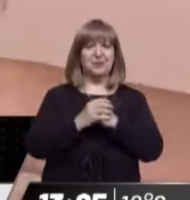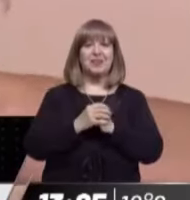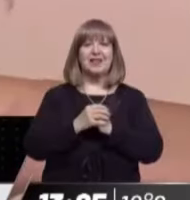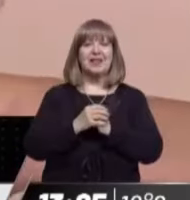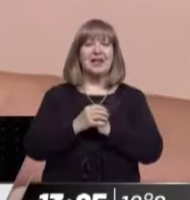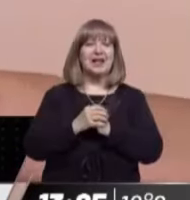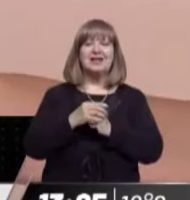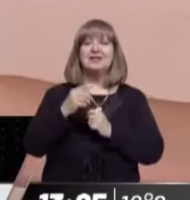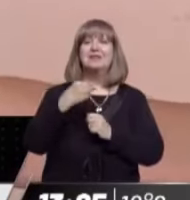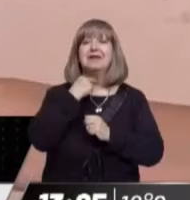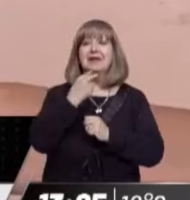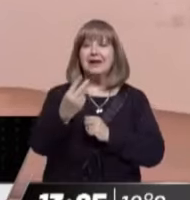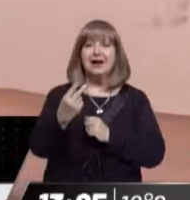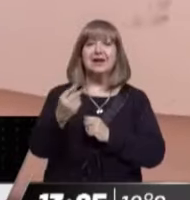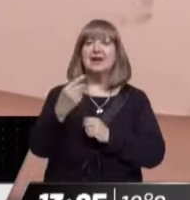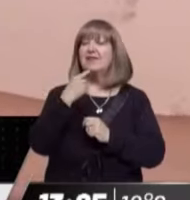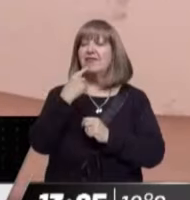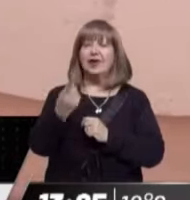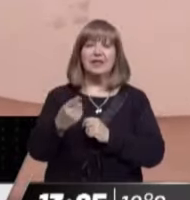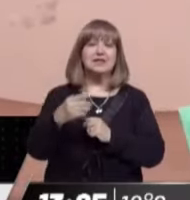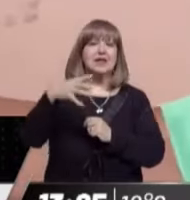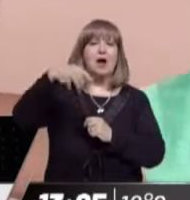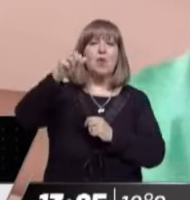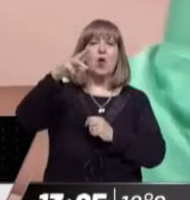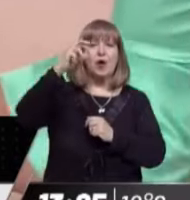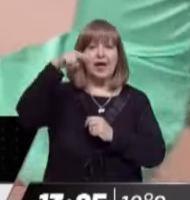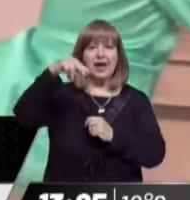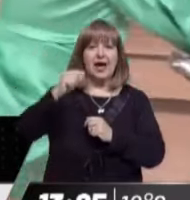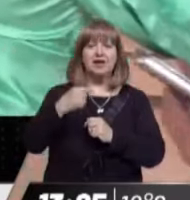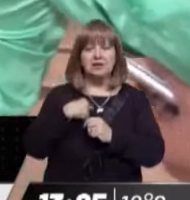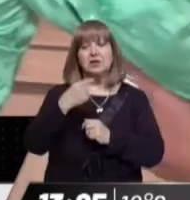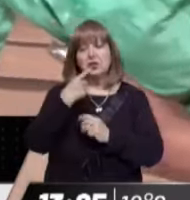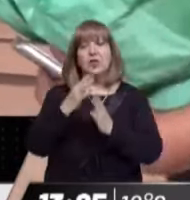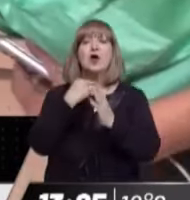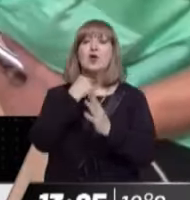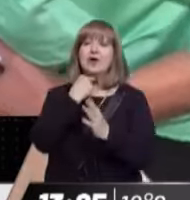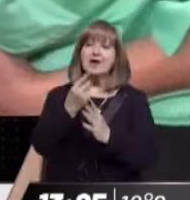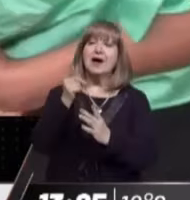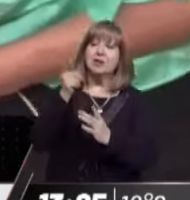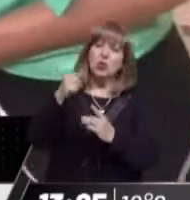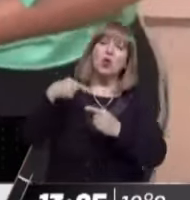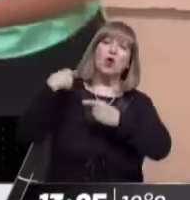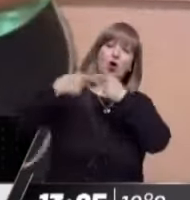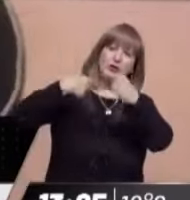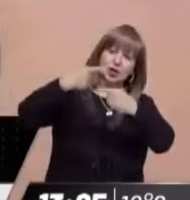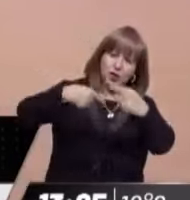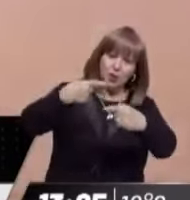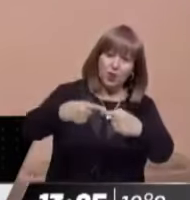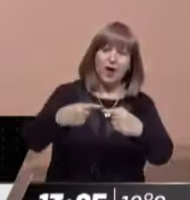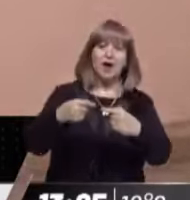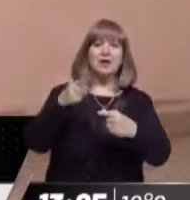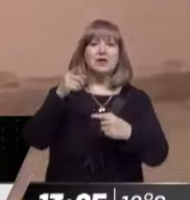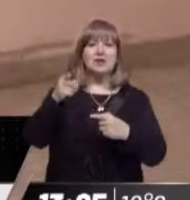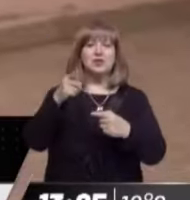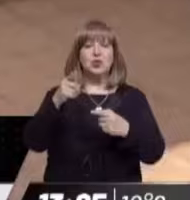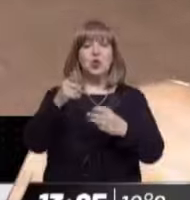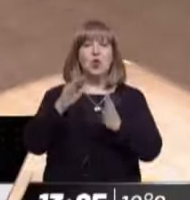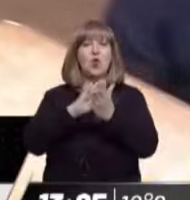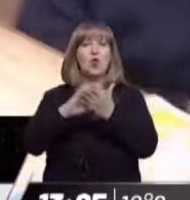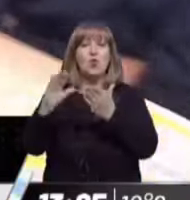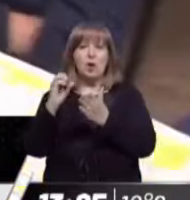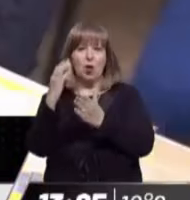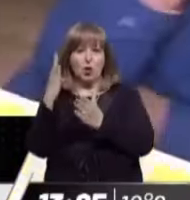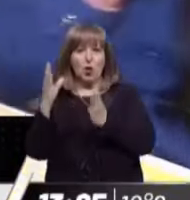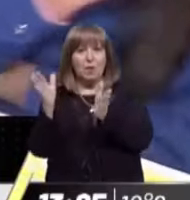ahora? Que siga para adelante, que sigan leyendo, que progresen, que haga su nuevo club con